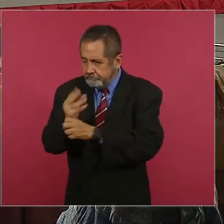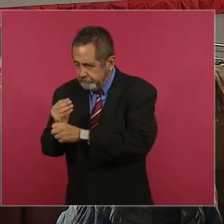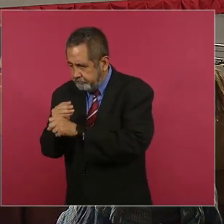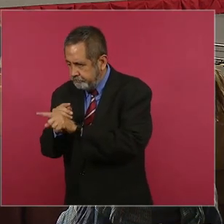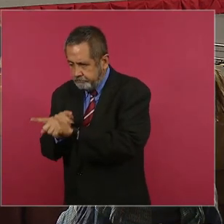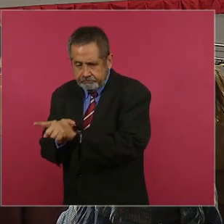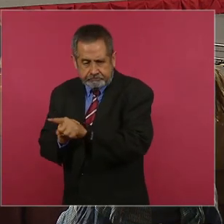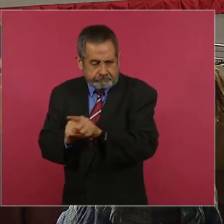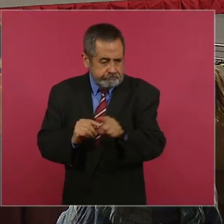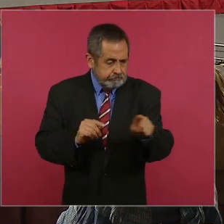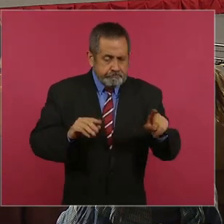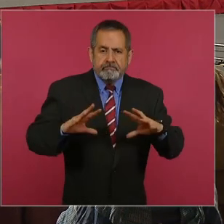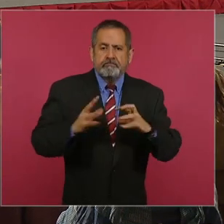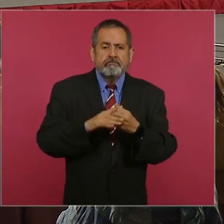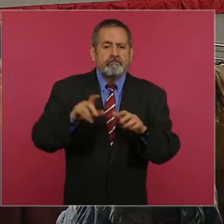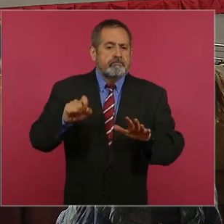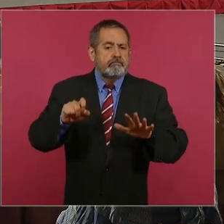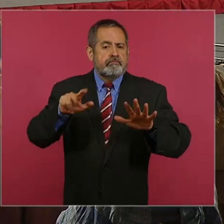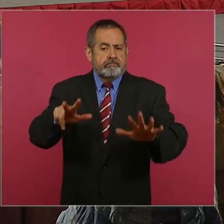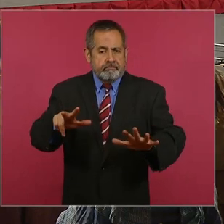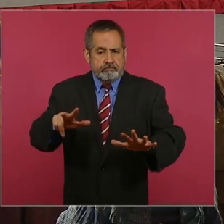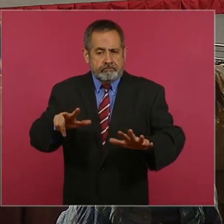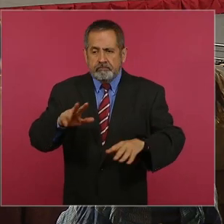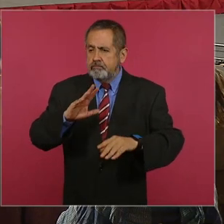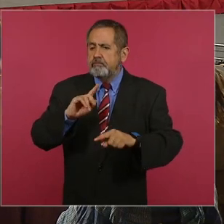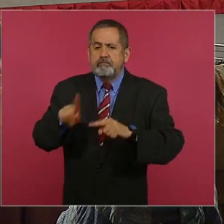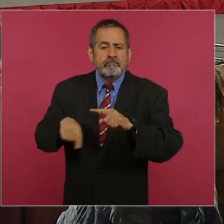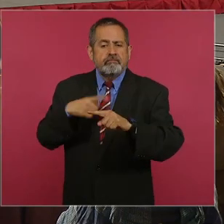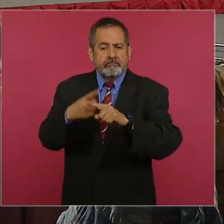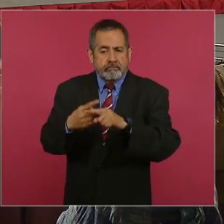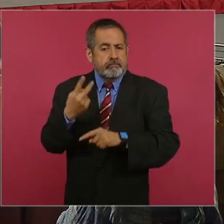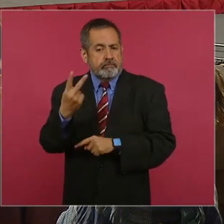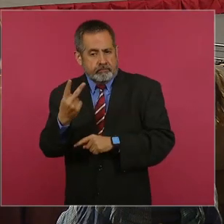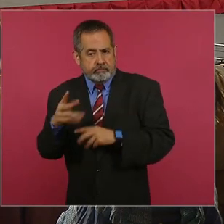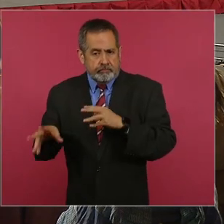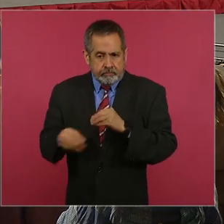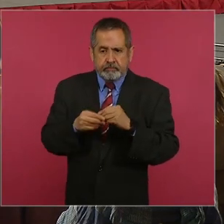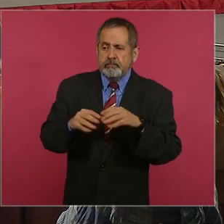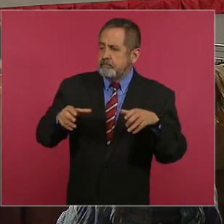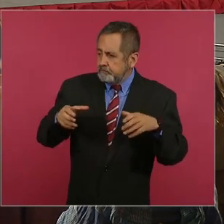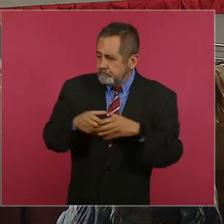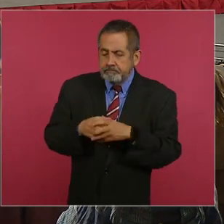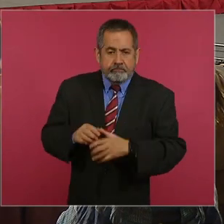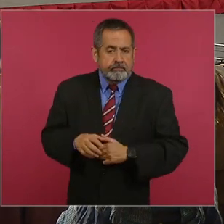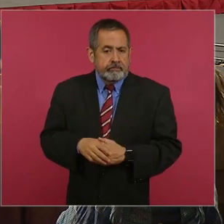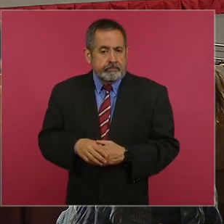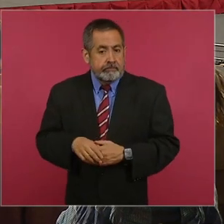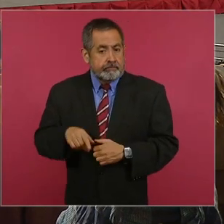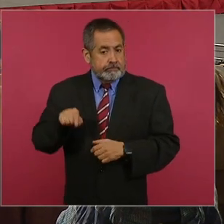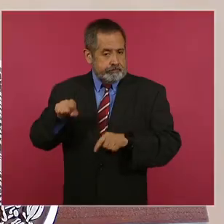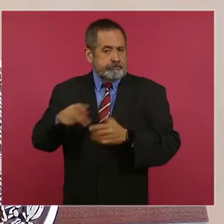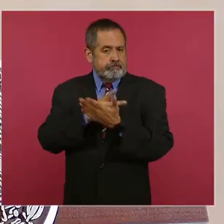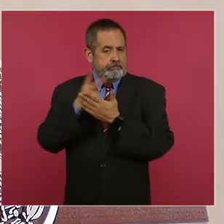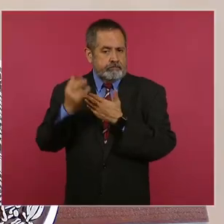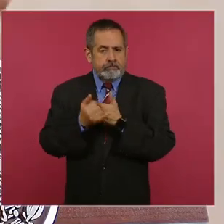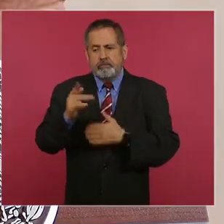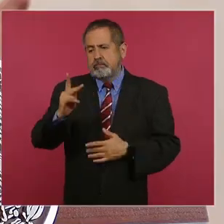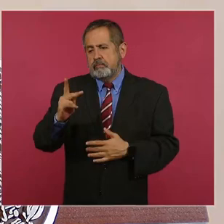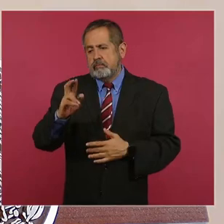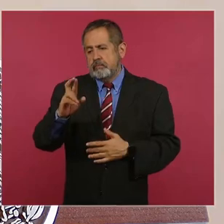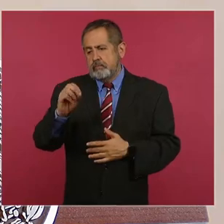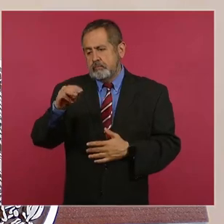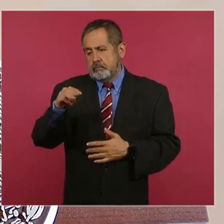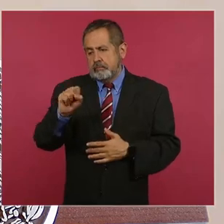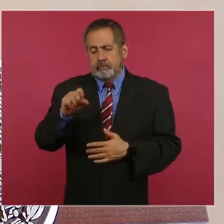a las que se están agregando al menos dos más. Y en el trabajo de promesa también se recupera mucho material